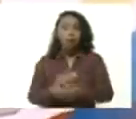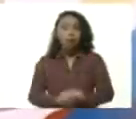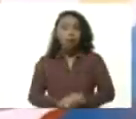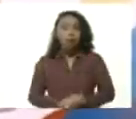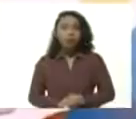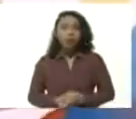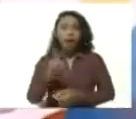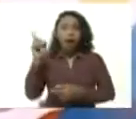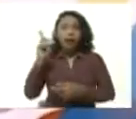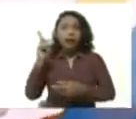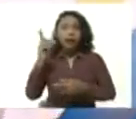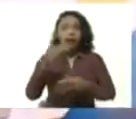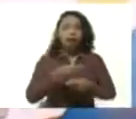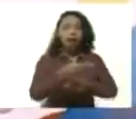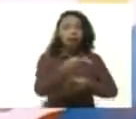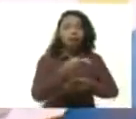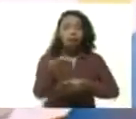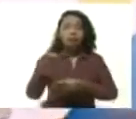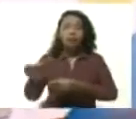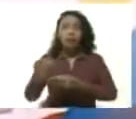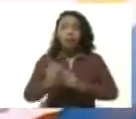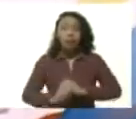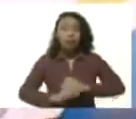Este volante aquí dice, despierta.